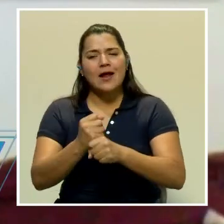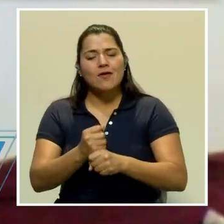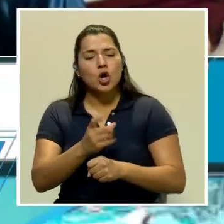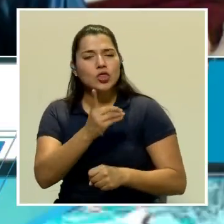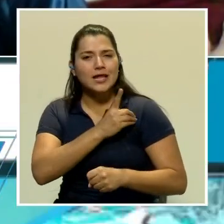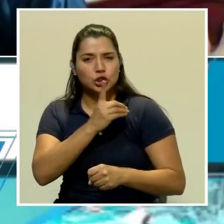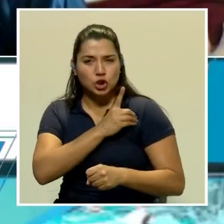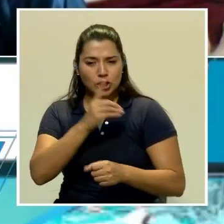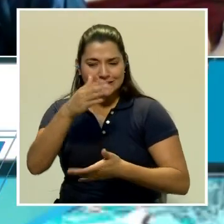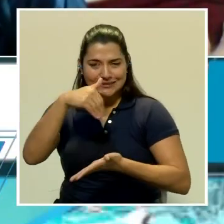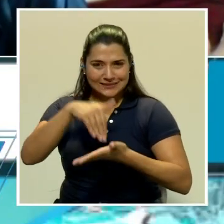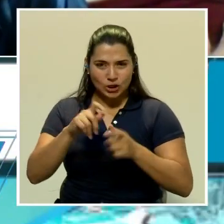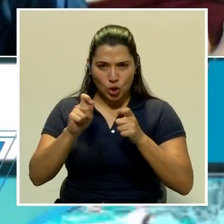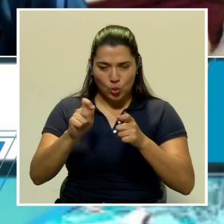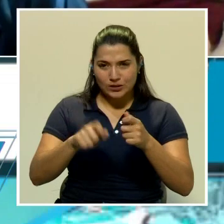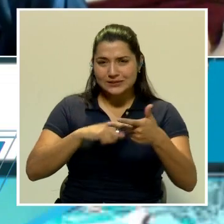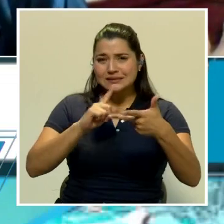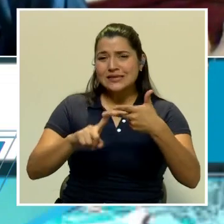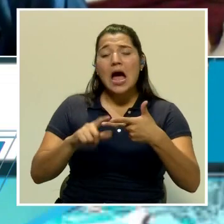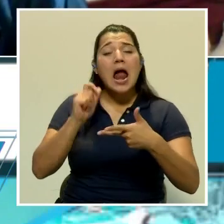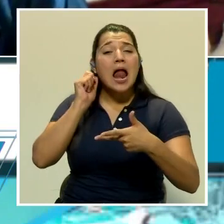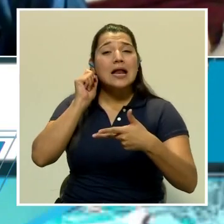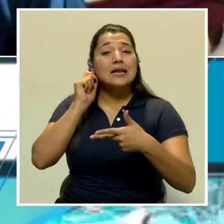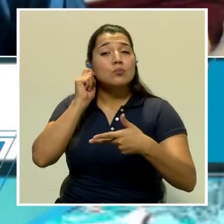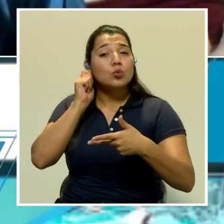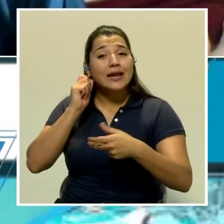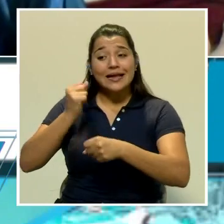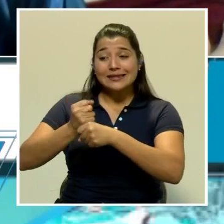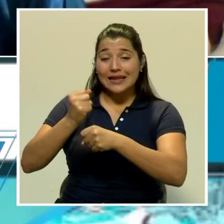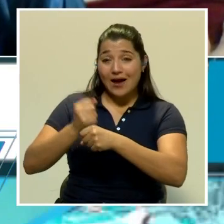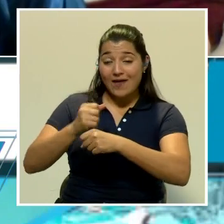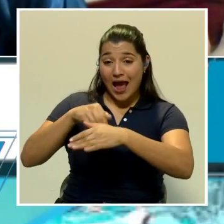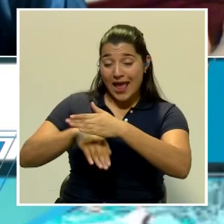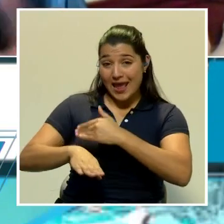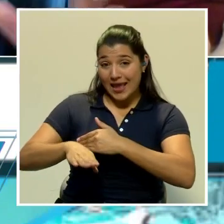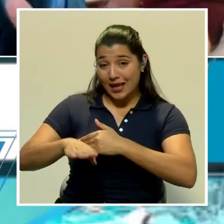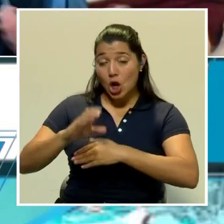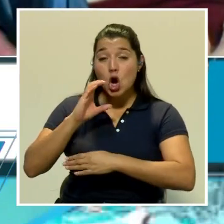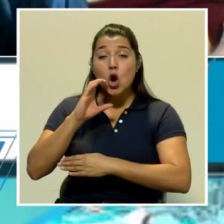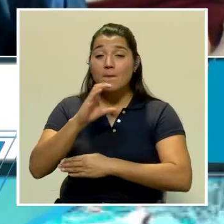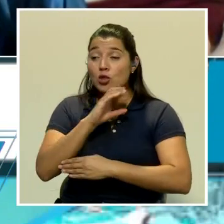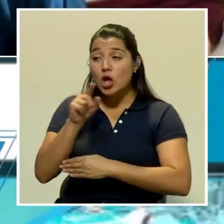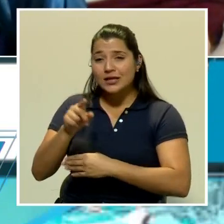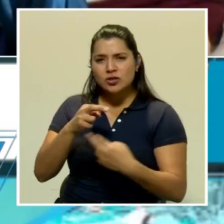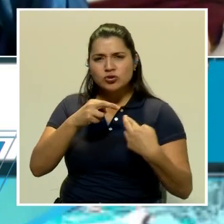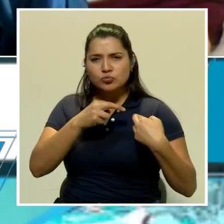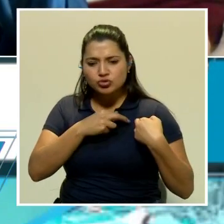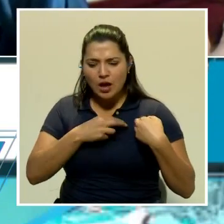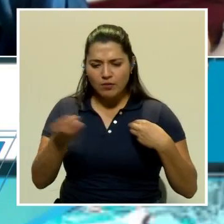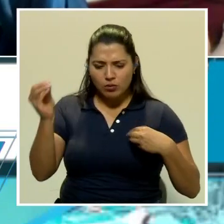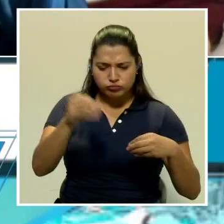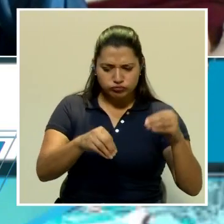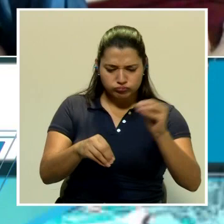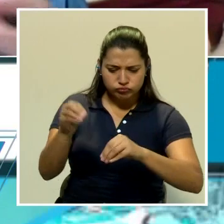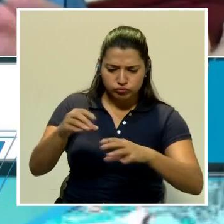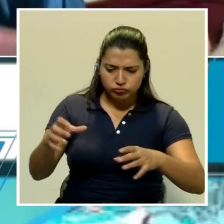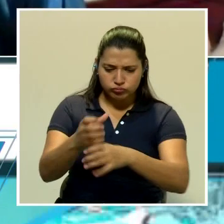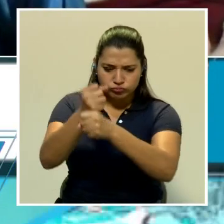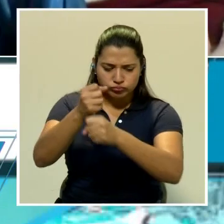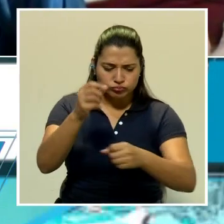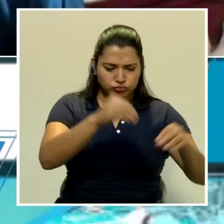educativos, a las señoras de los comedores escolares, que ellas nos preparan esos paquetes, y todos en